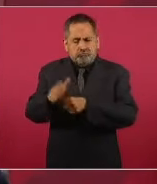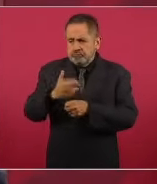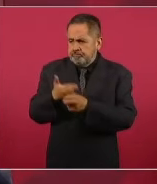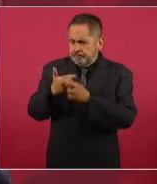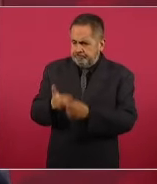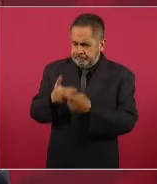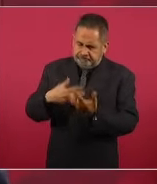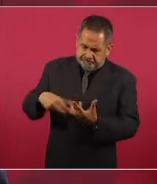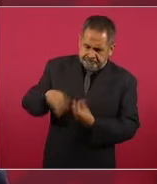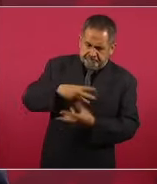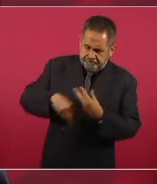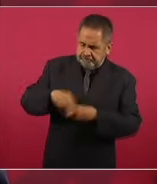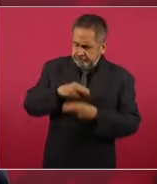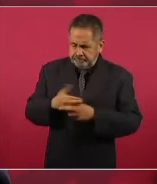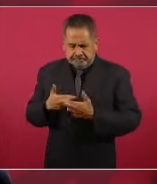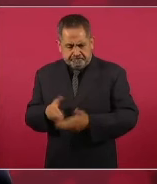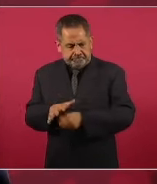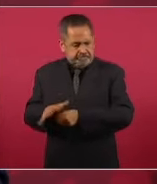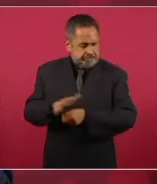eso.